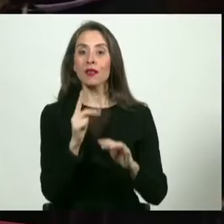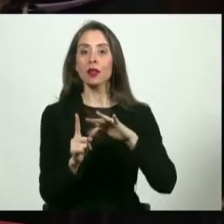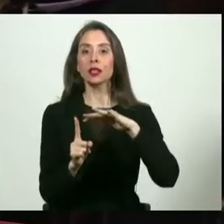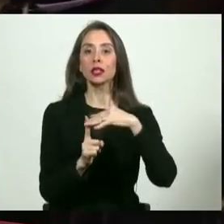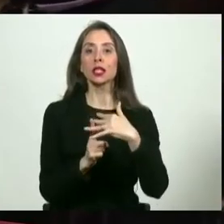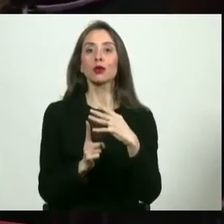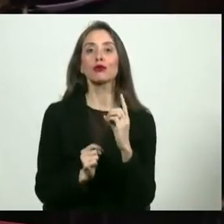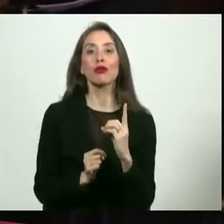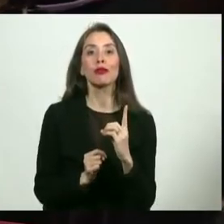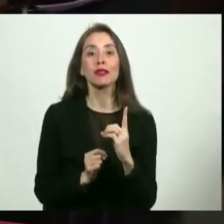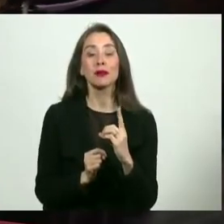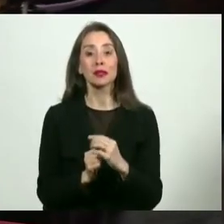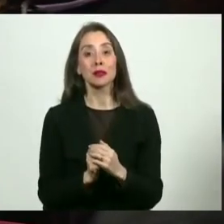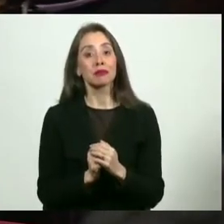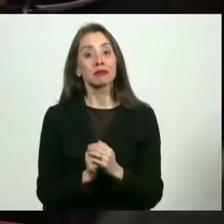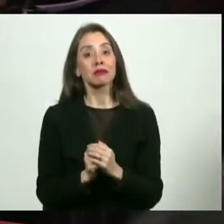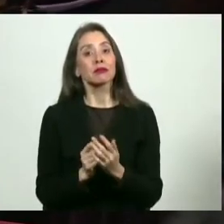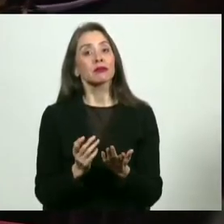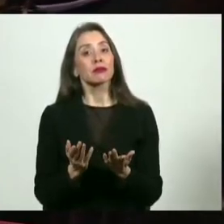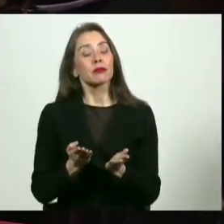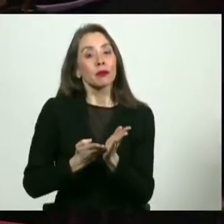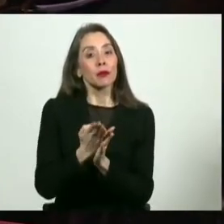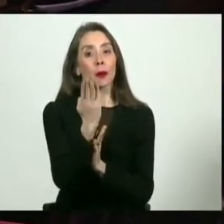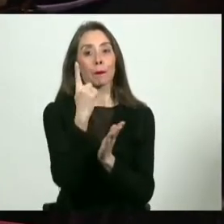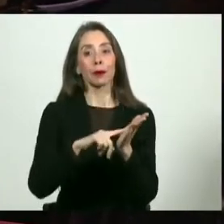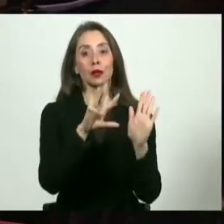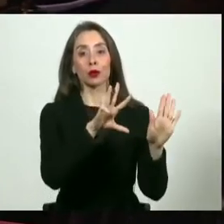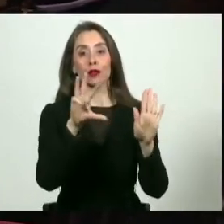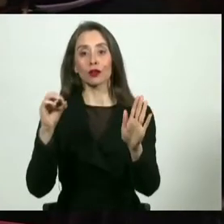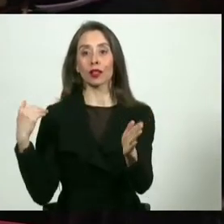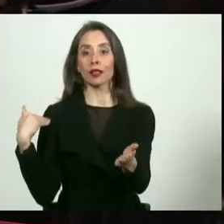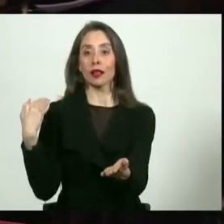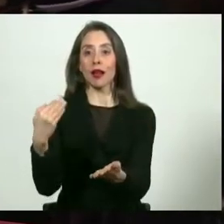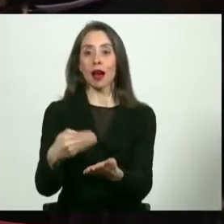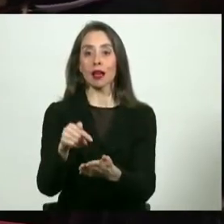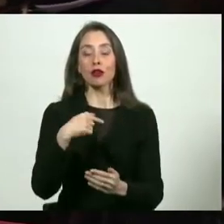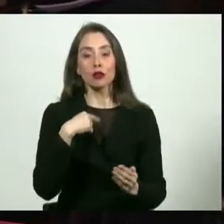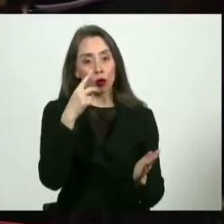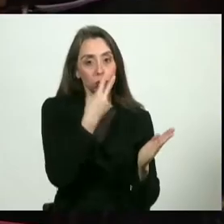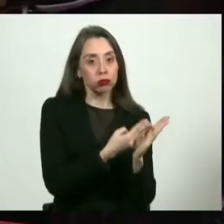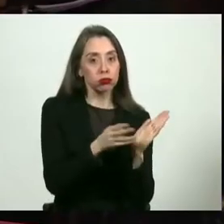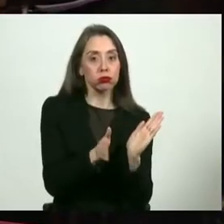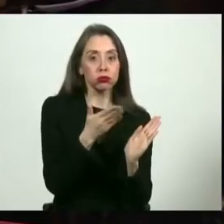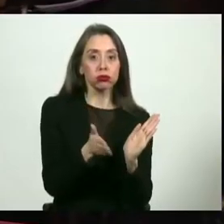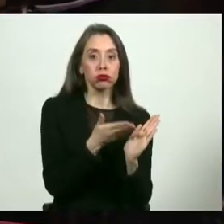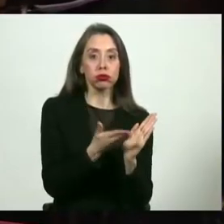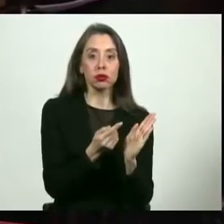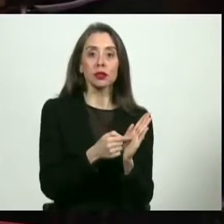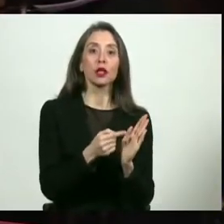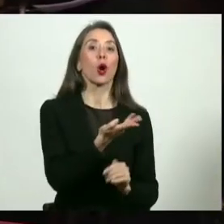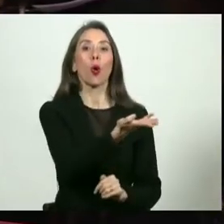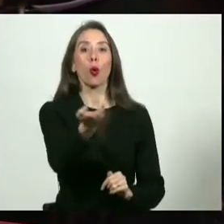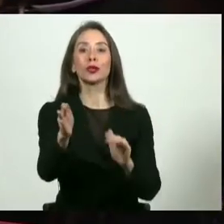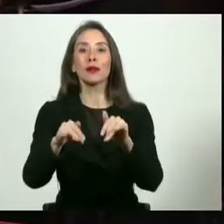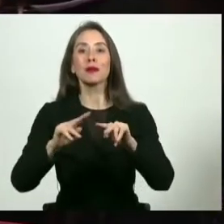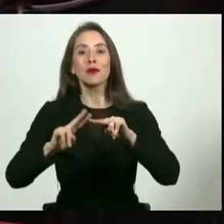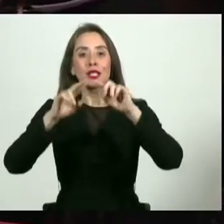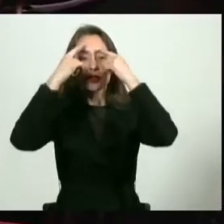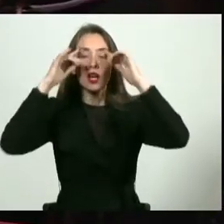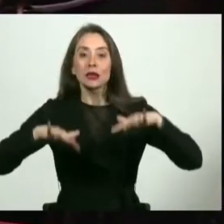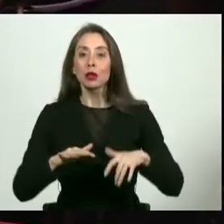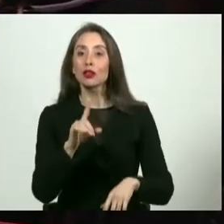de discapacidad. Ahora, desde el año 90 hasta ahora, yo miraba un esfuerzo que hicieron ustedes mismos,